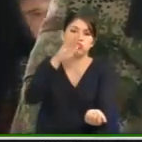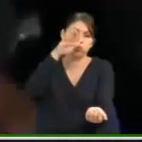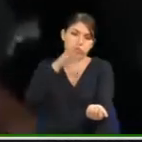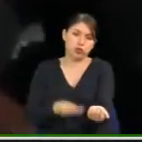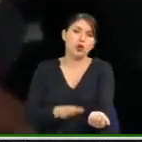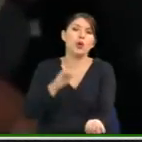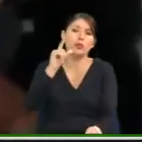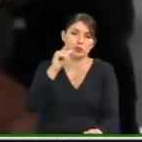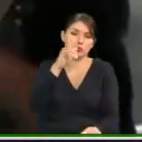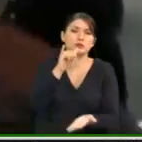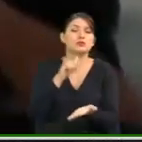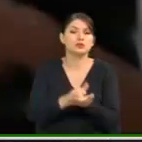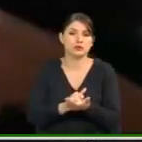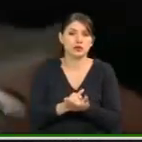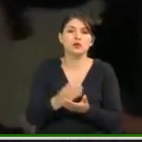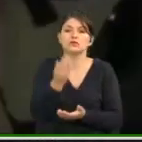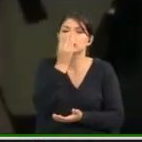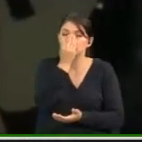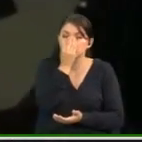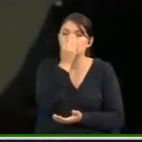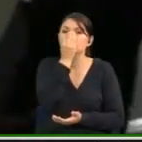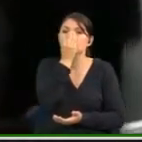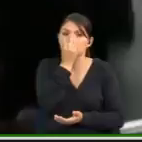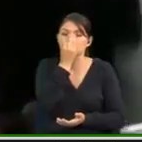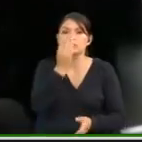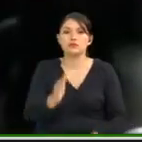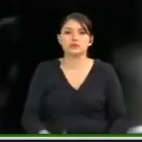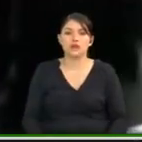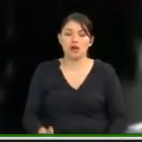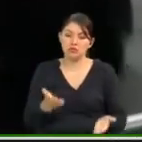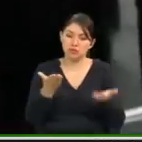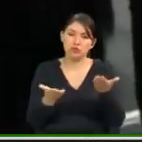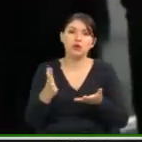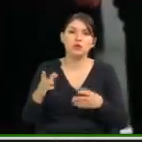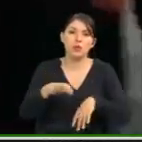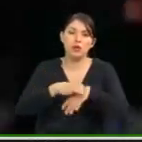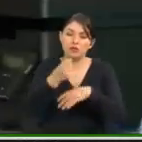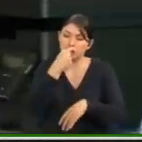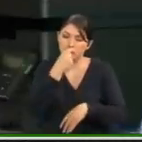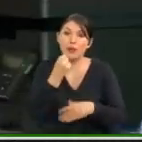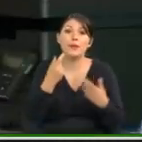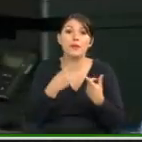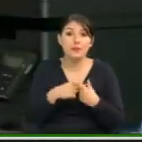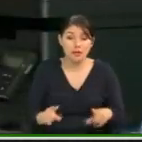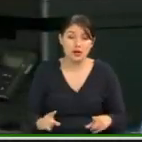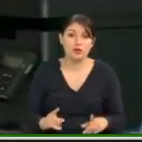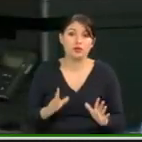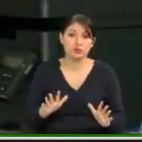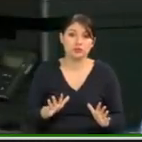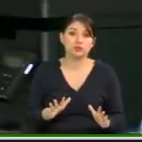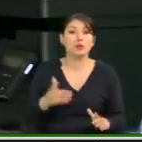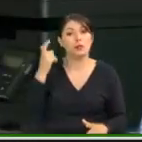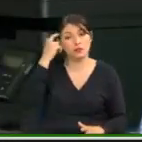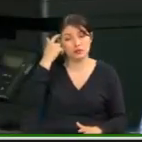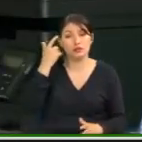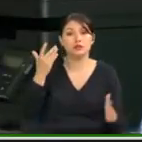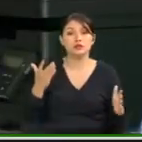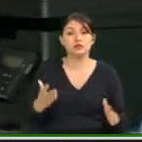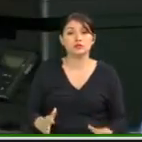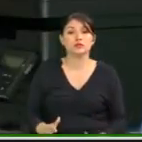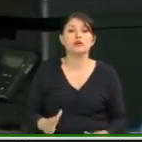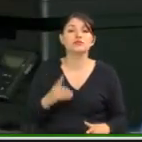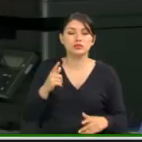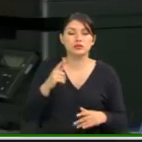fue que le iniciamos oxígeno y lo estabilizamos con ciertos medicamentos, pero como tal, pensaría yo que fue